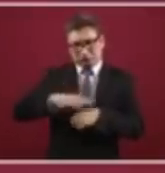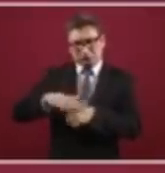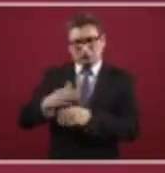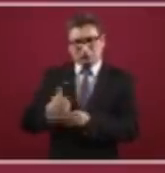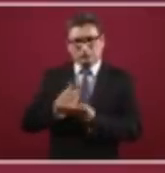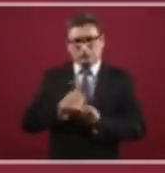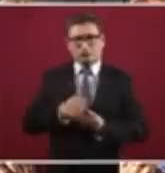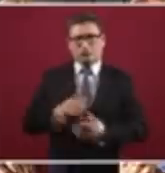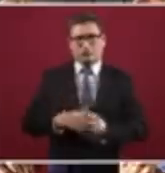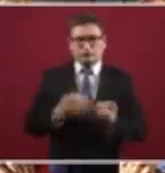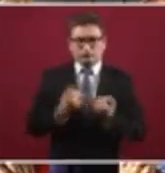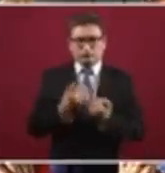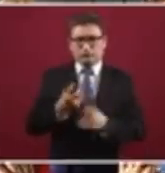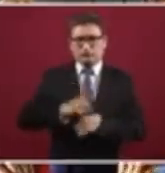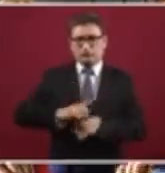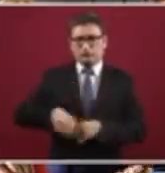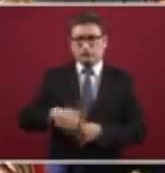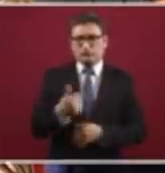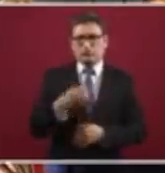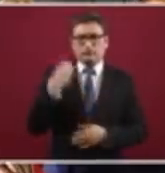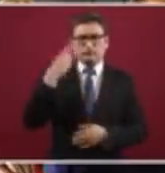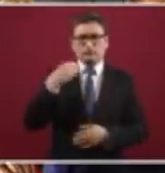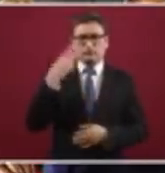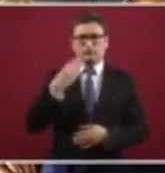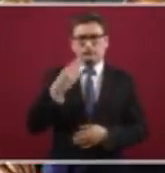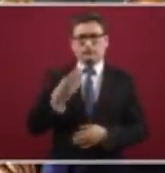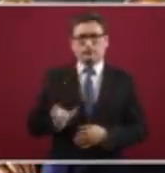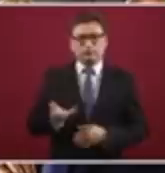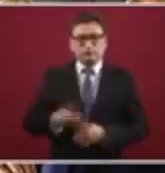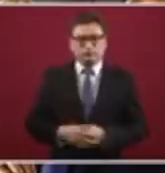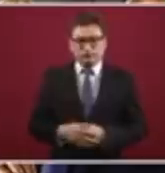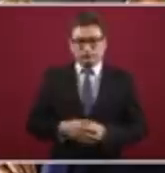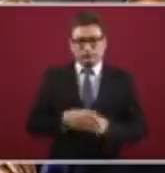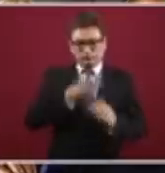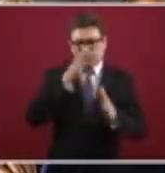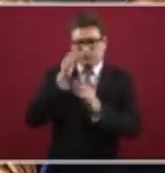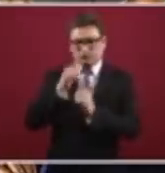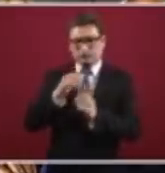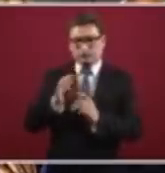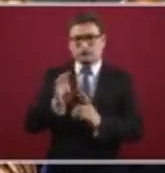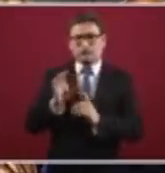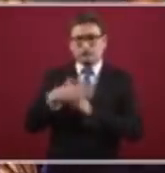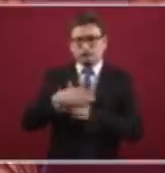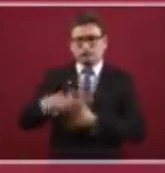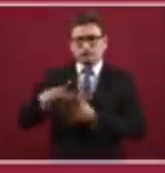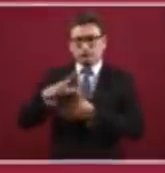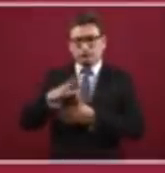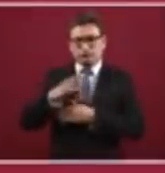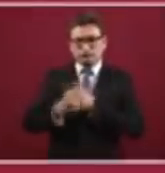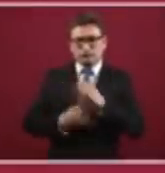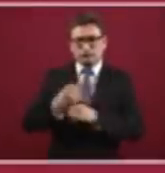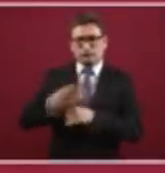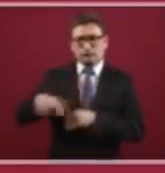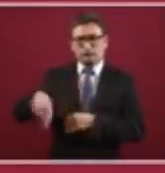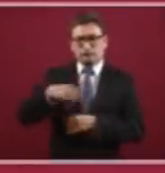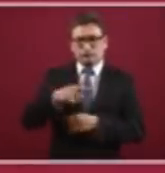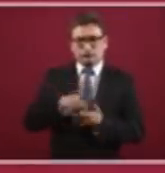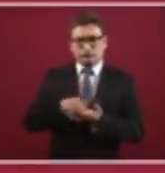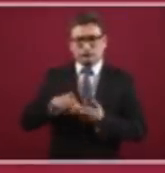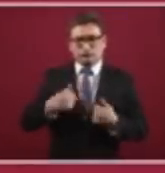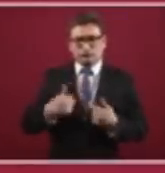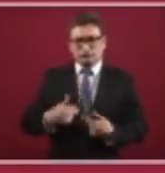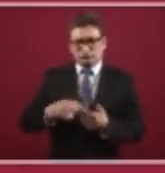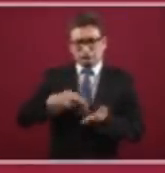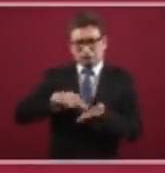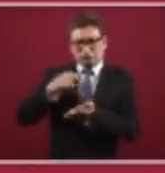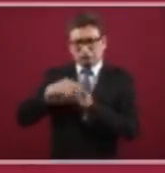cual el día 11 de marzo se firmó el primer compromiso con la comisión interamericana de los derechos humanos para que